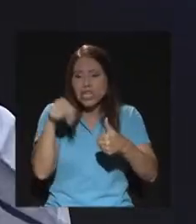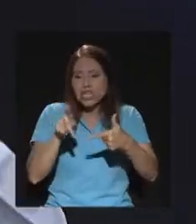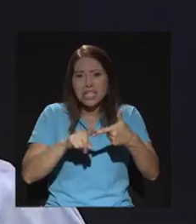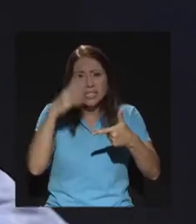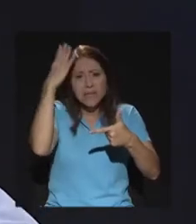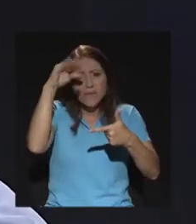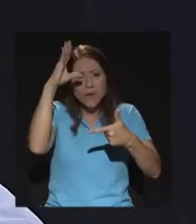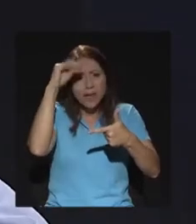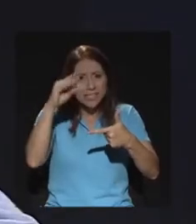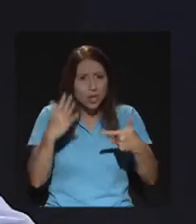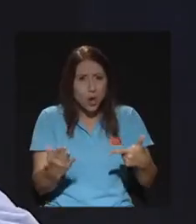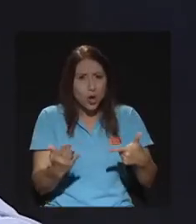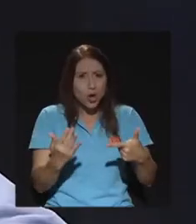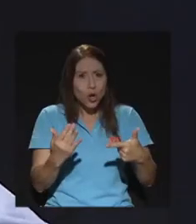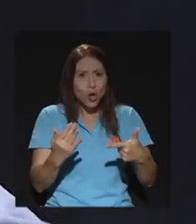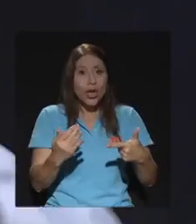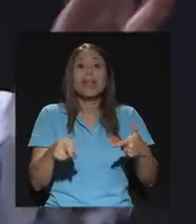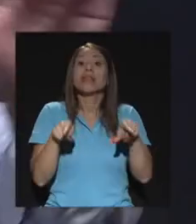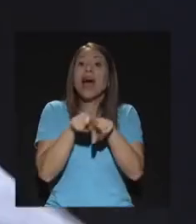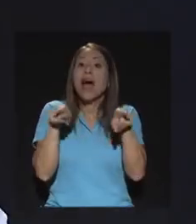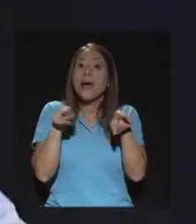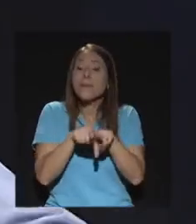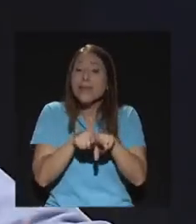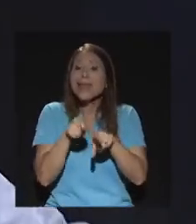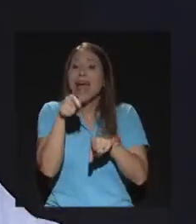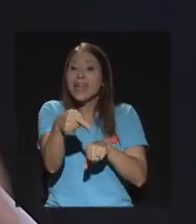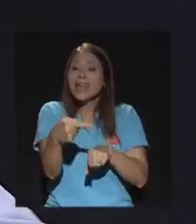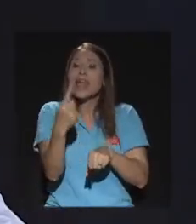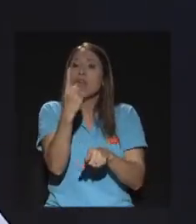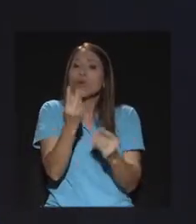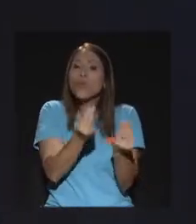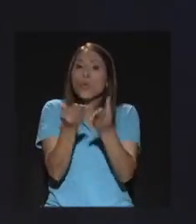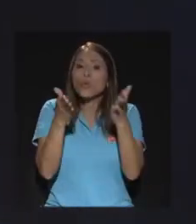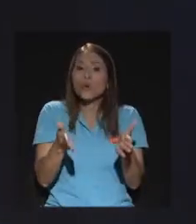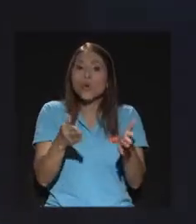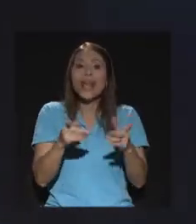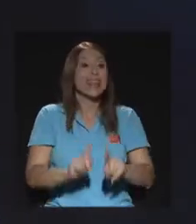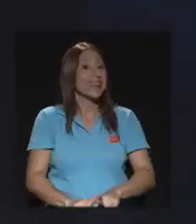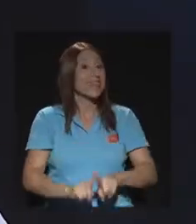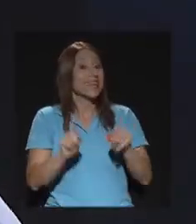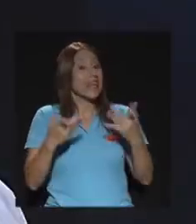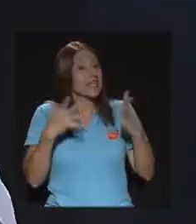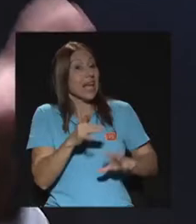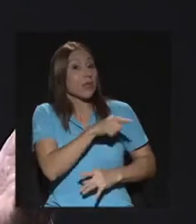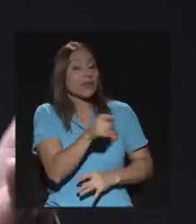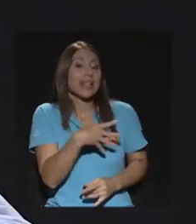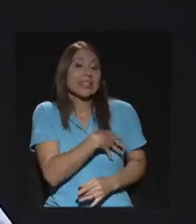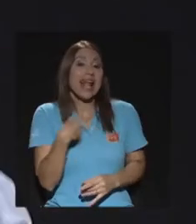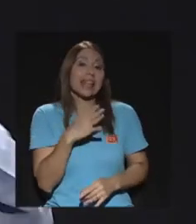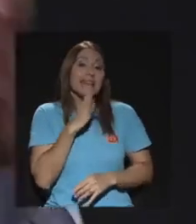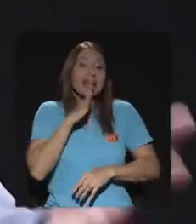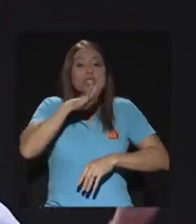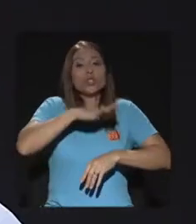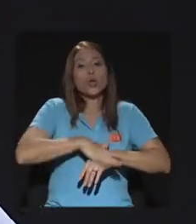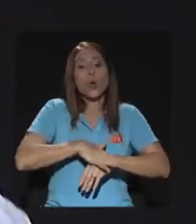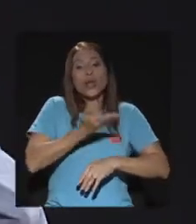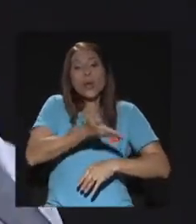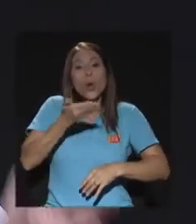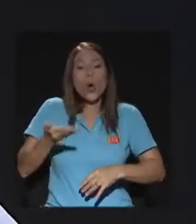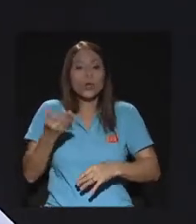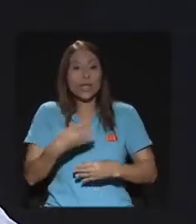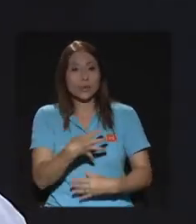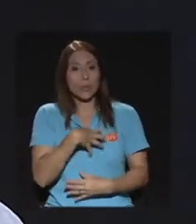Del otro lado está un productor. Y diferente, ya que a ustedes les encanta hablar del bien de manial del Estado, que es, por ejemplo, el agua,